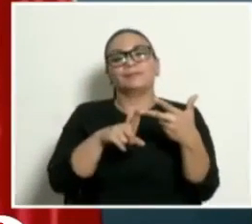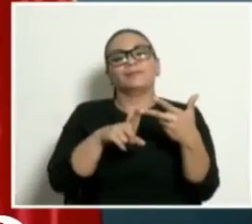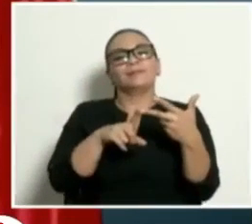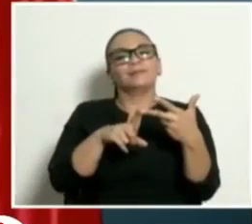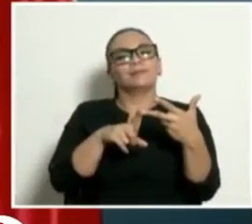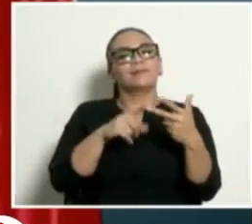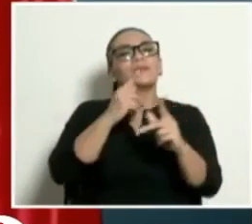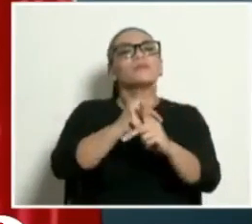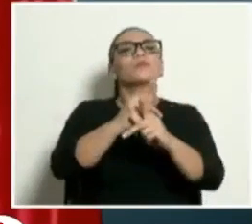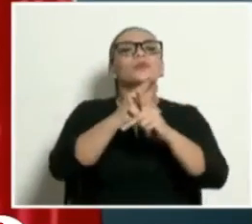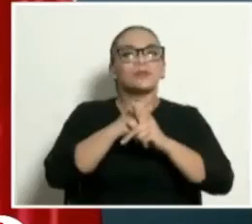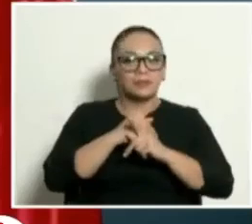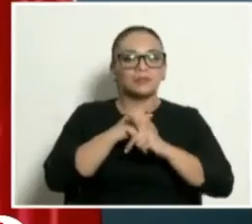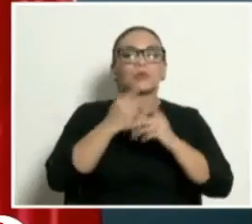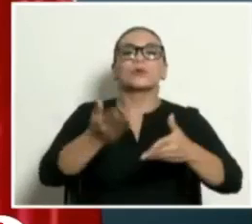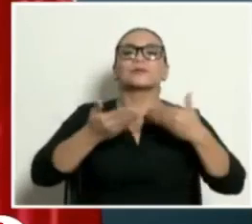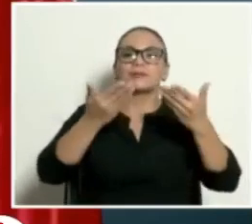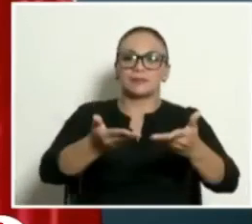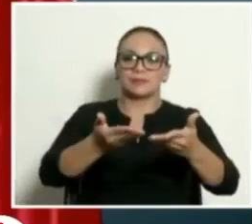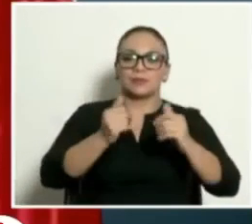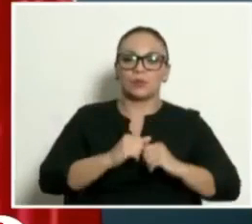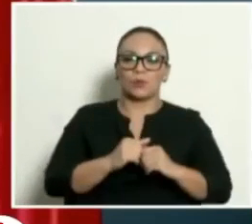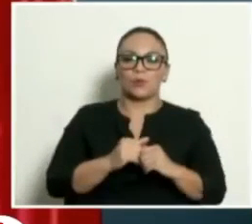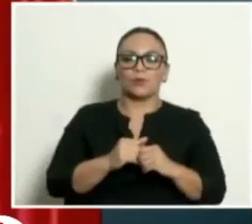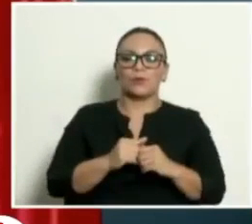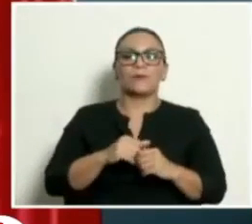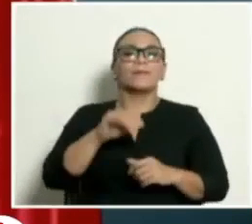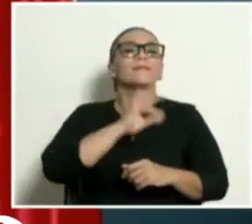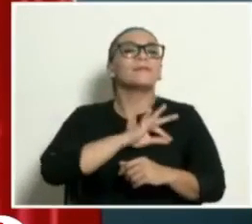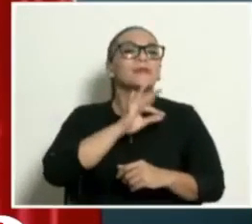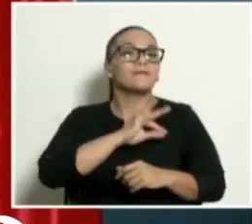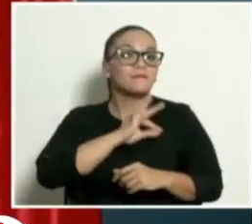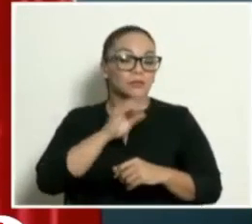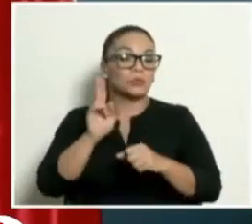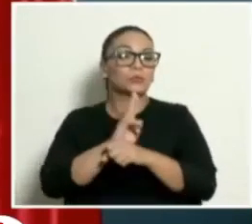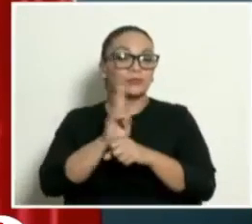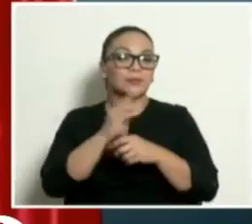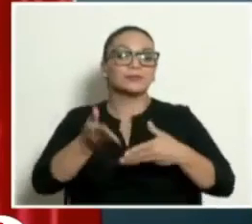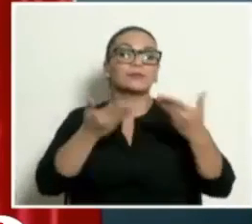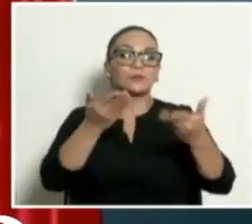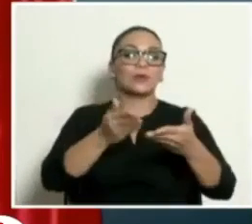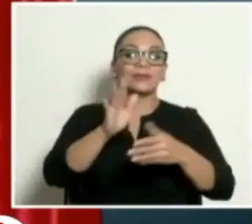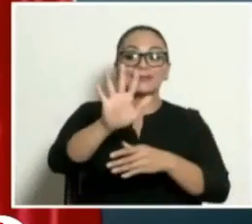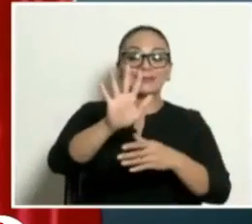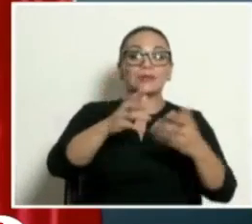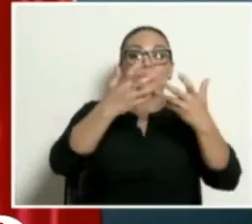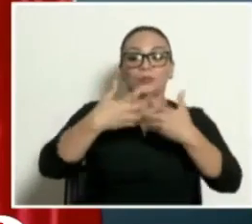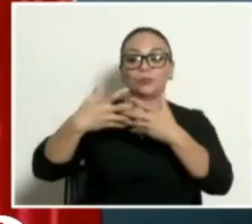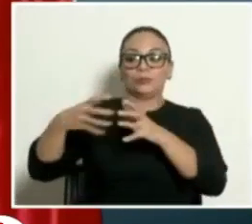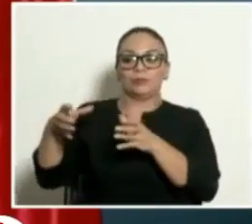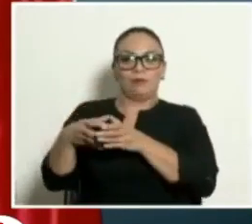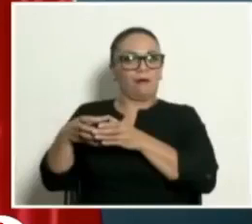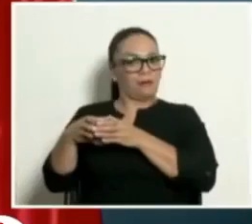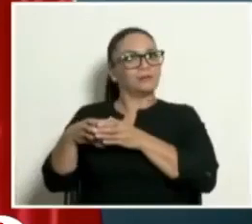La protección que se le dio o los beneficios y utilidades que le dieron a 5 industriales del arroz